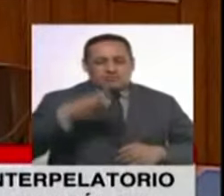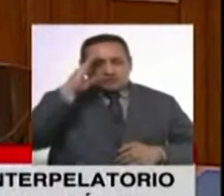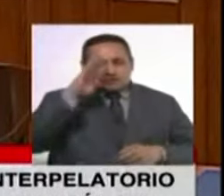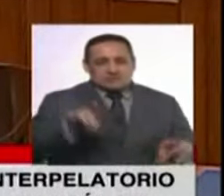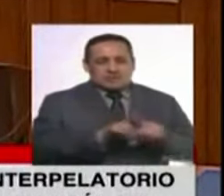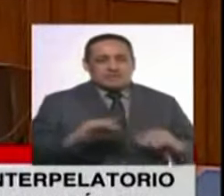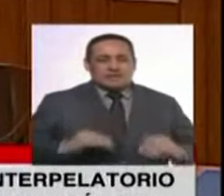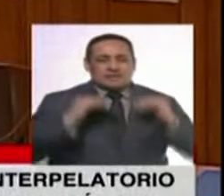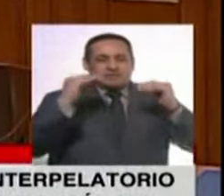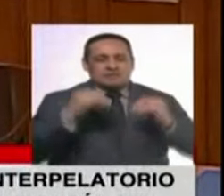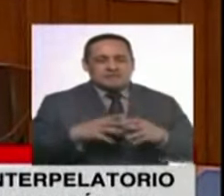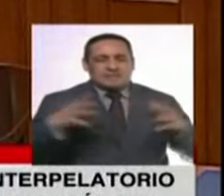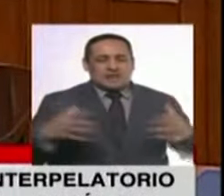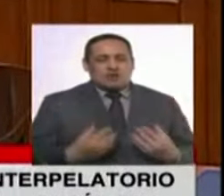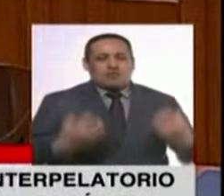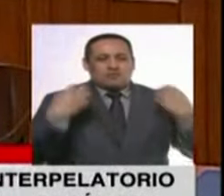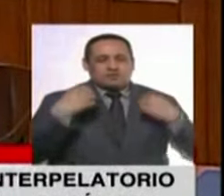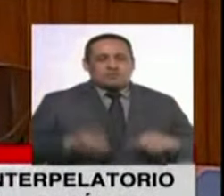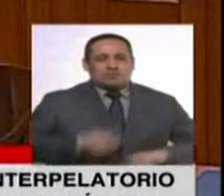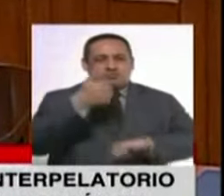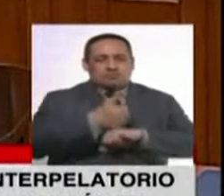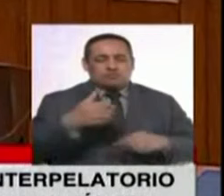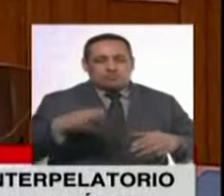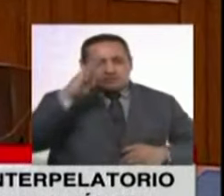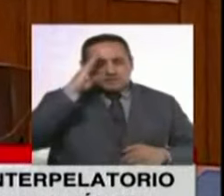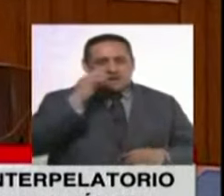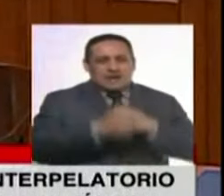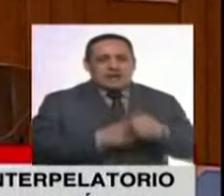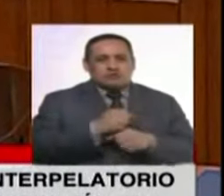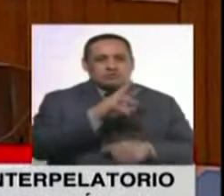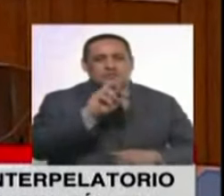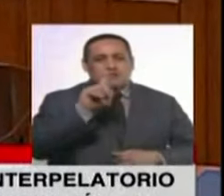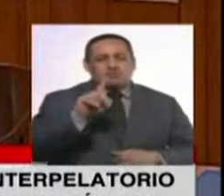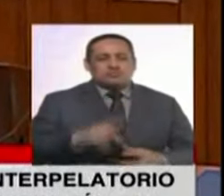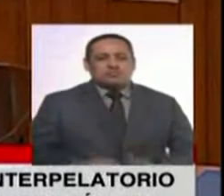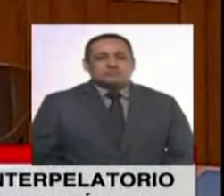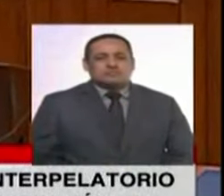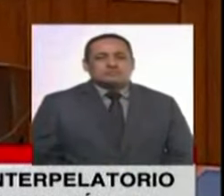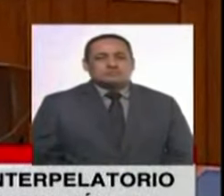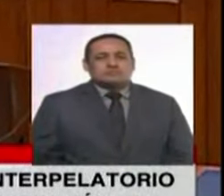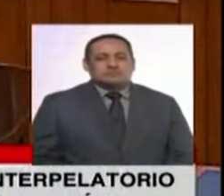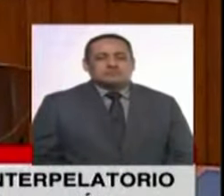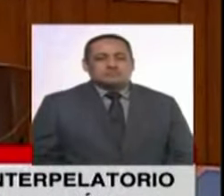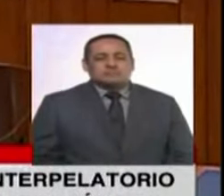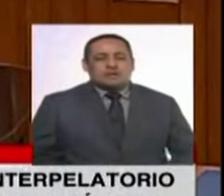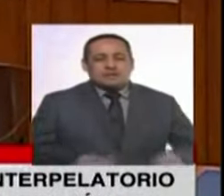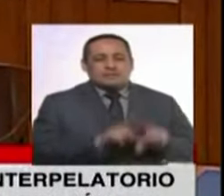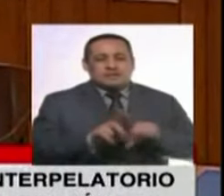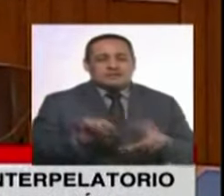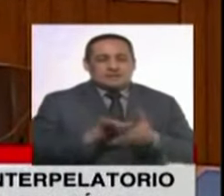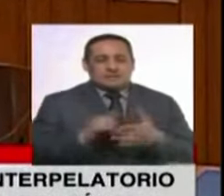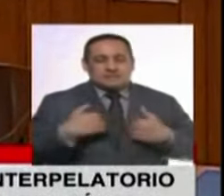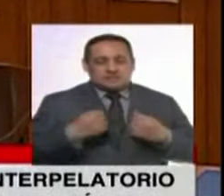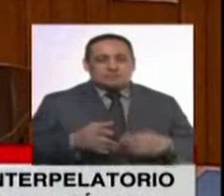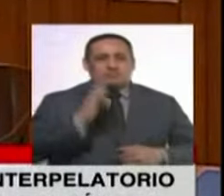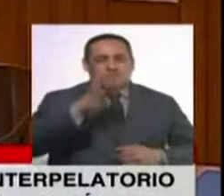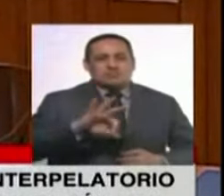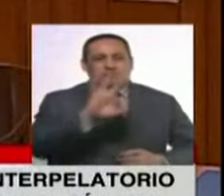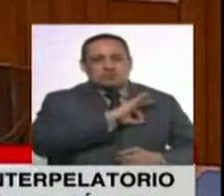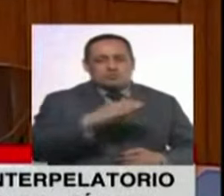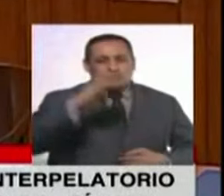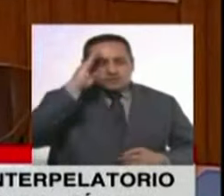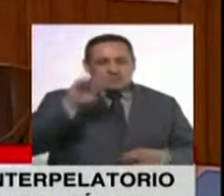en el grado de Gran oficial por alto grado policial año 2021 ostenta orden al